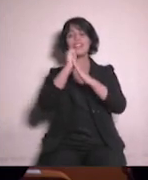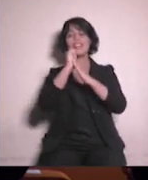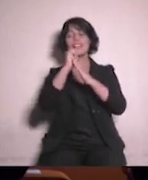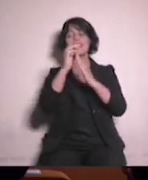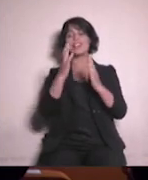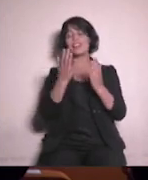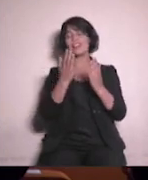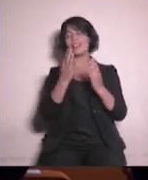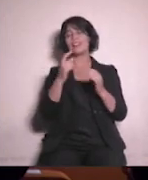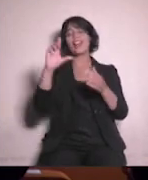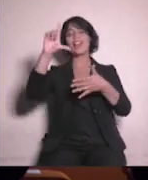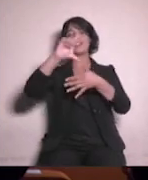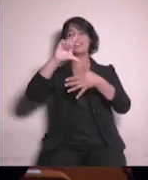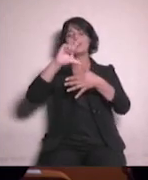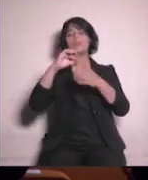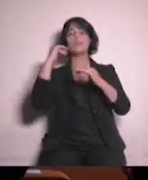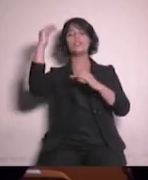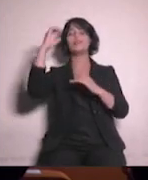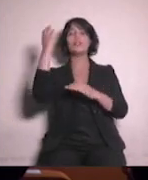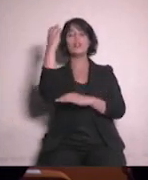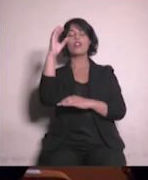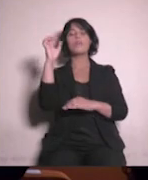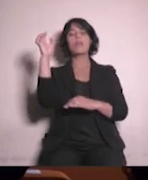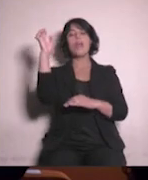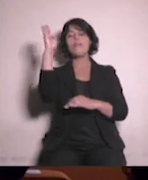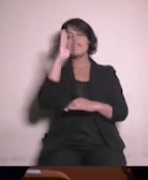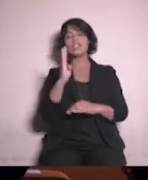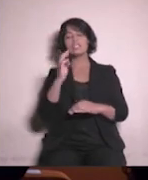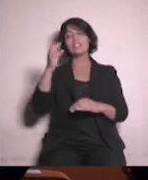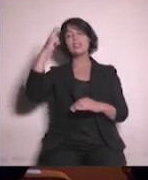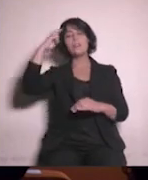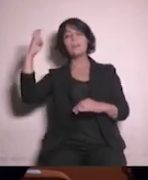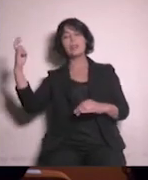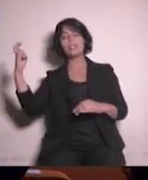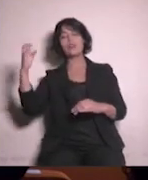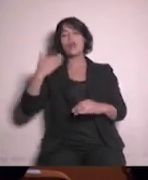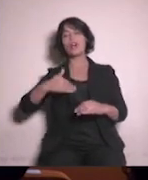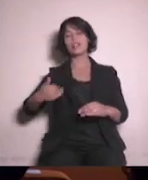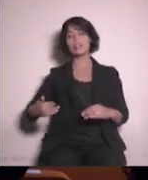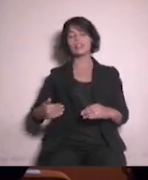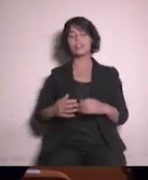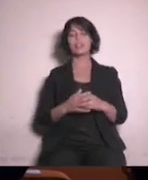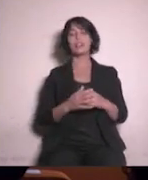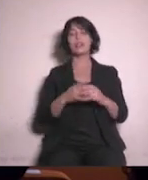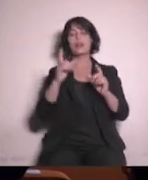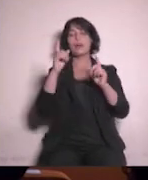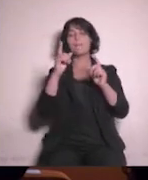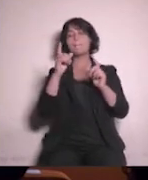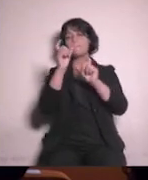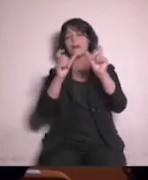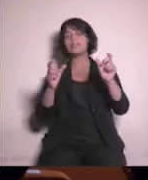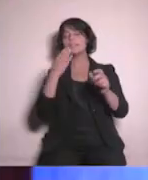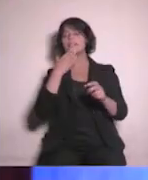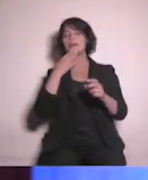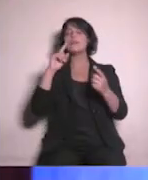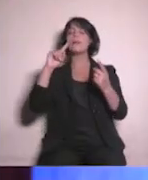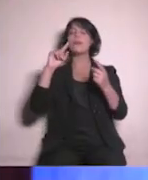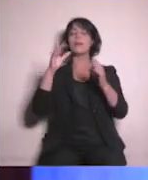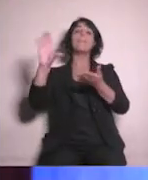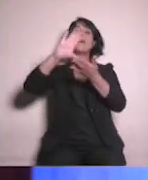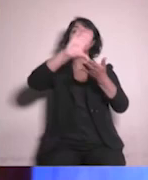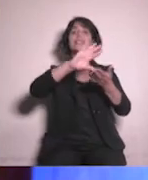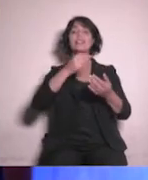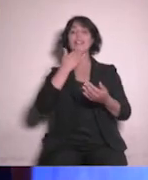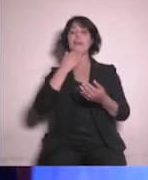Latinoamérica, ubicándose por sobre Colombia, Brasil, México y Argentina, países de la región que también participaron en este estudio. El